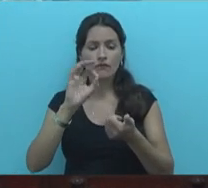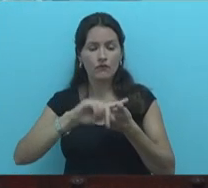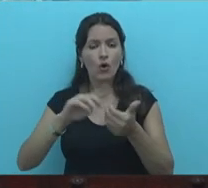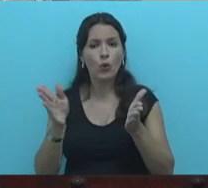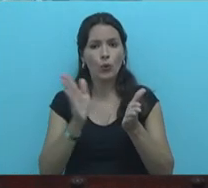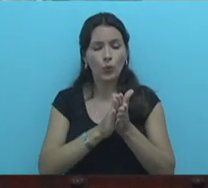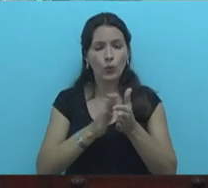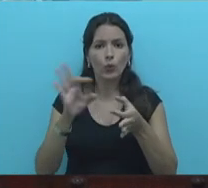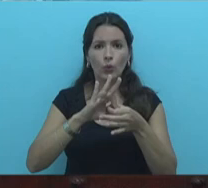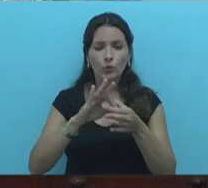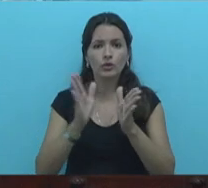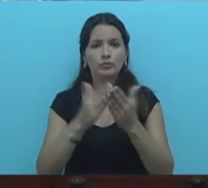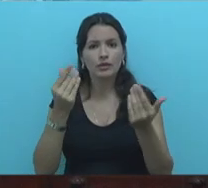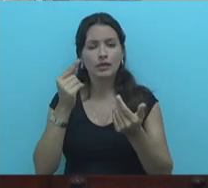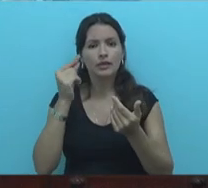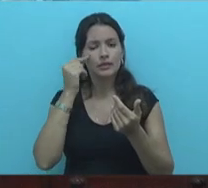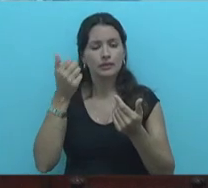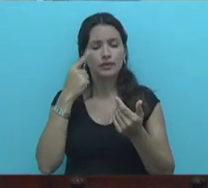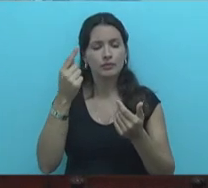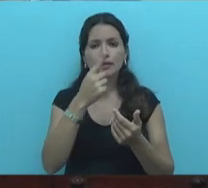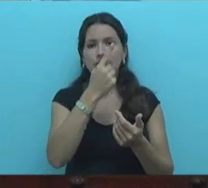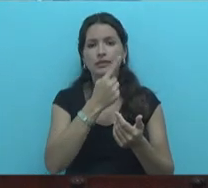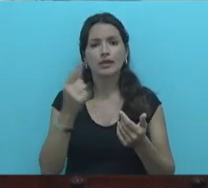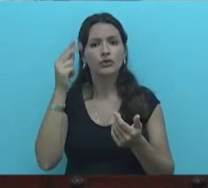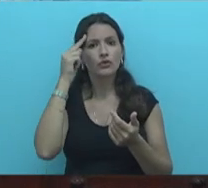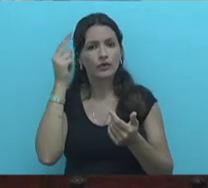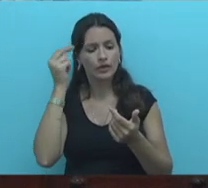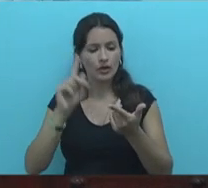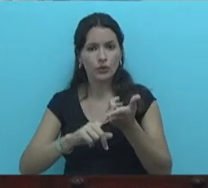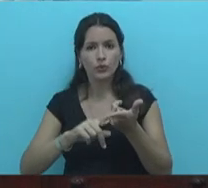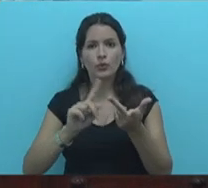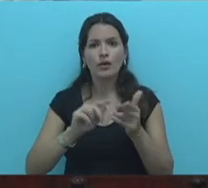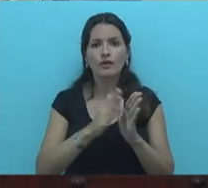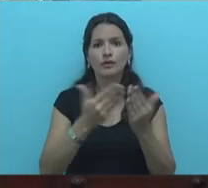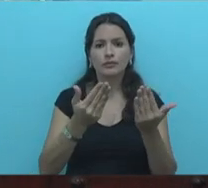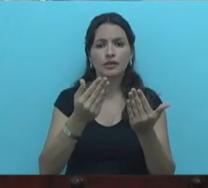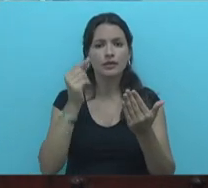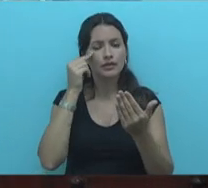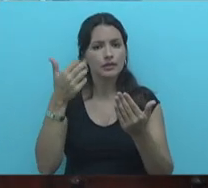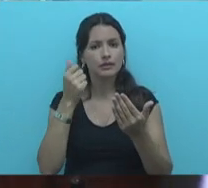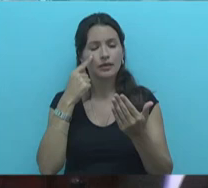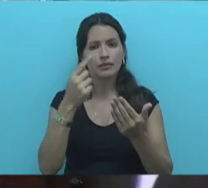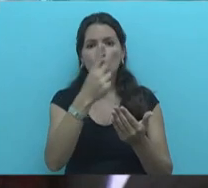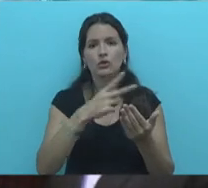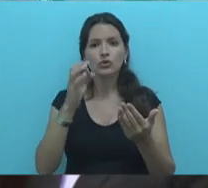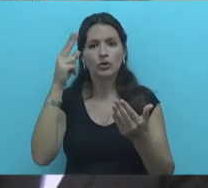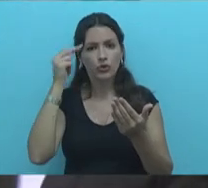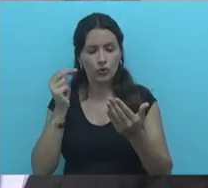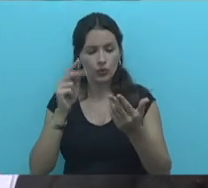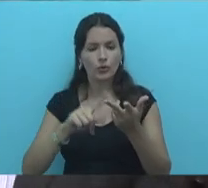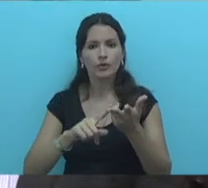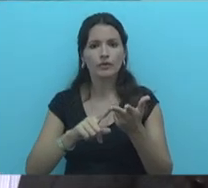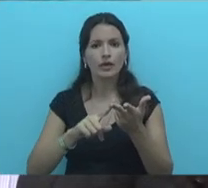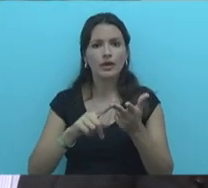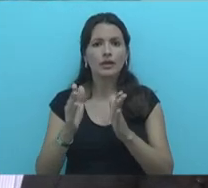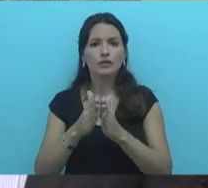expediente 36.199 de la diputada Silvia Simoncini, al expediente 36.209 del diputado Oscar